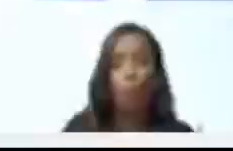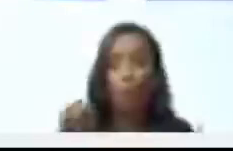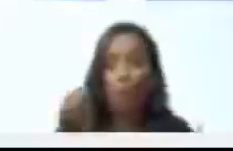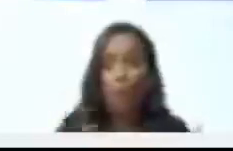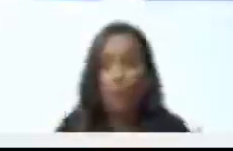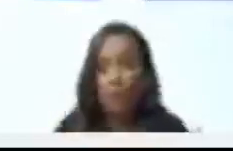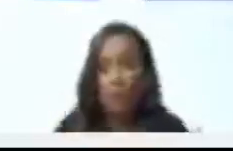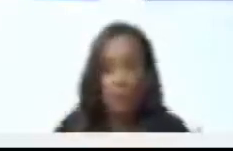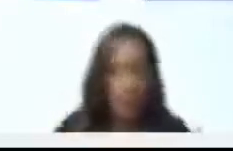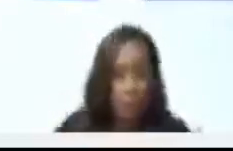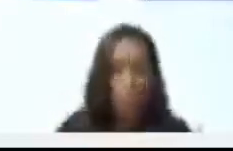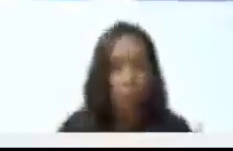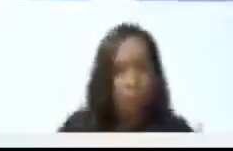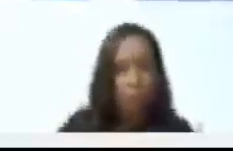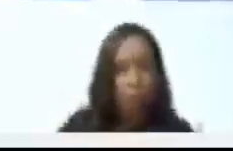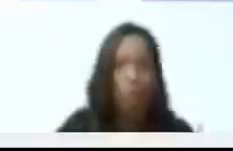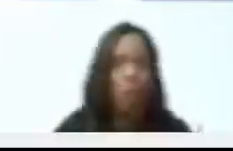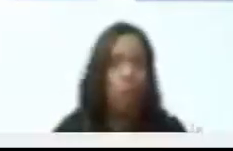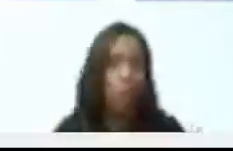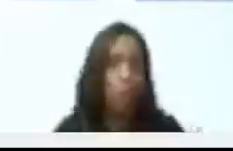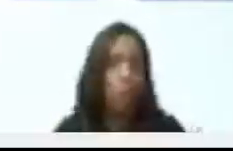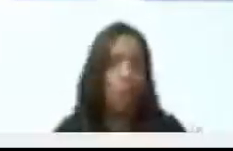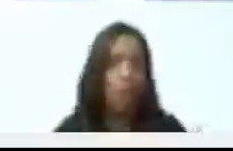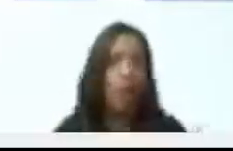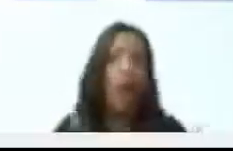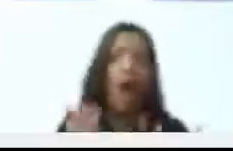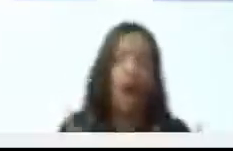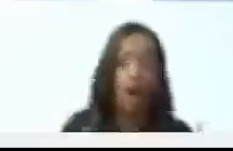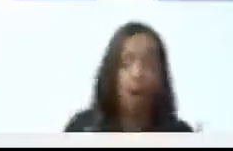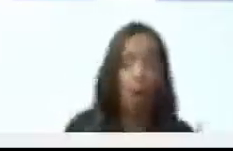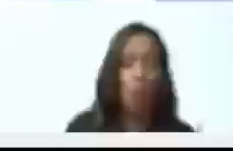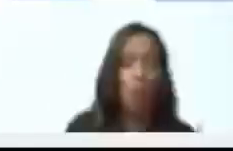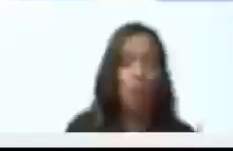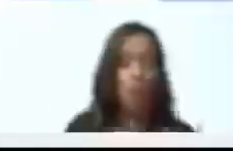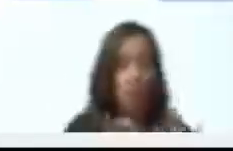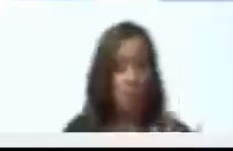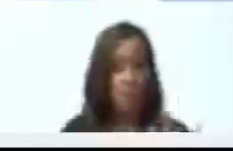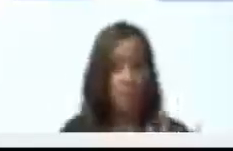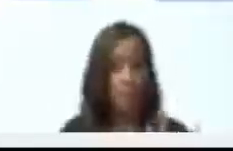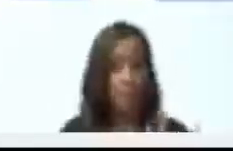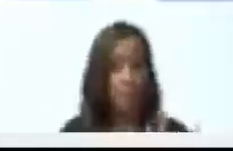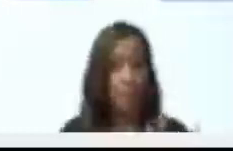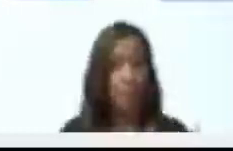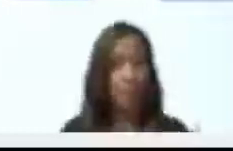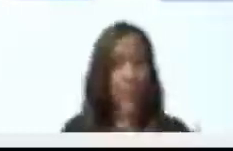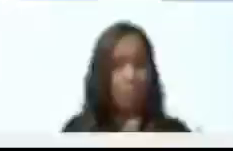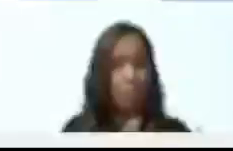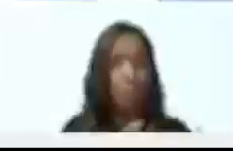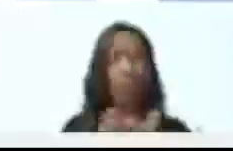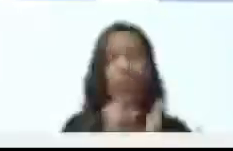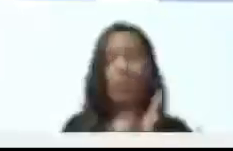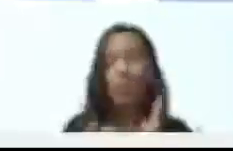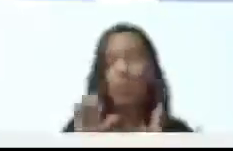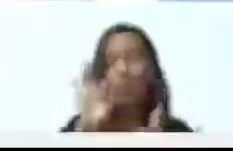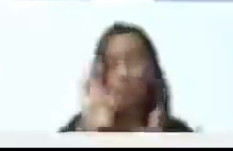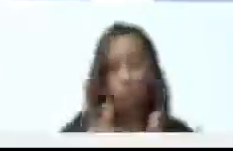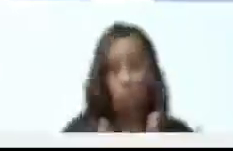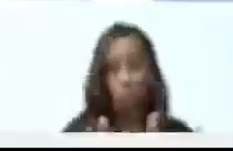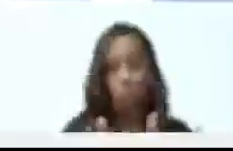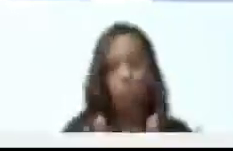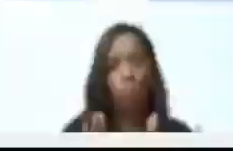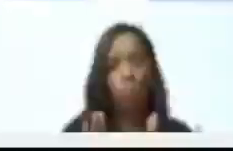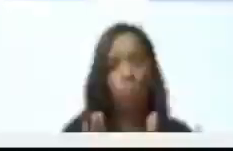por escala. Además, el aspecto del artículo 9 plantea también la creación de un